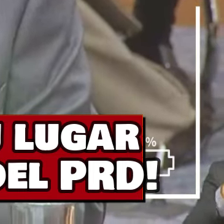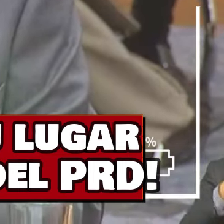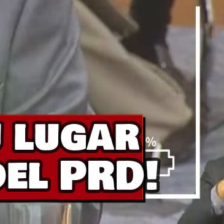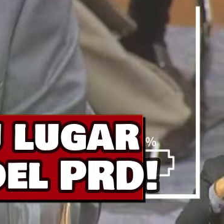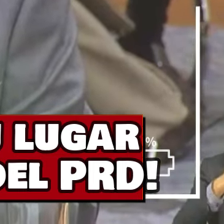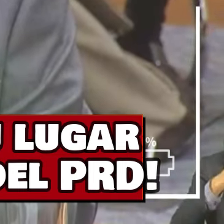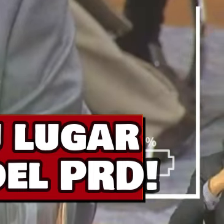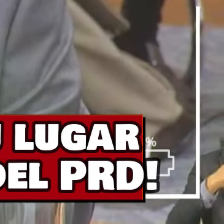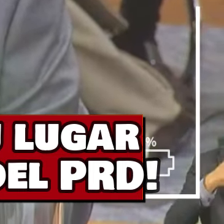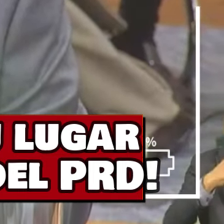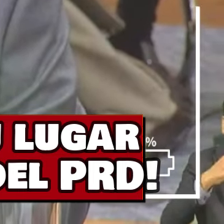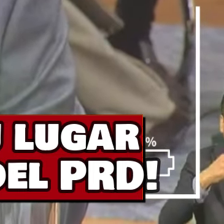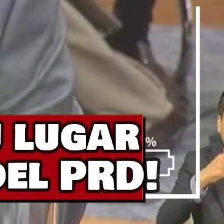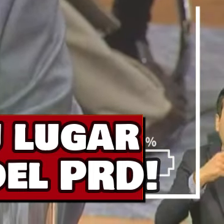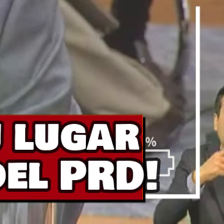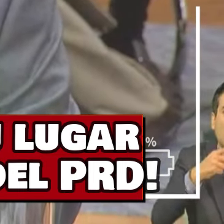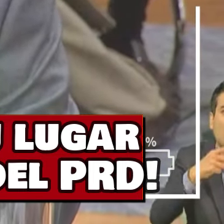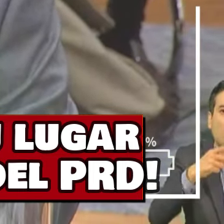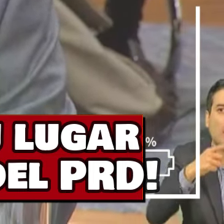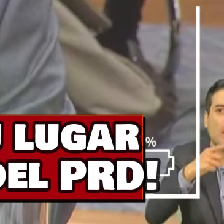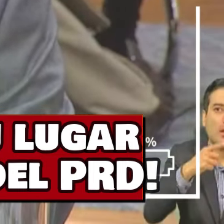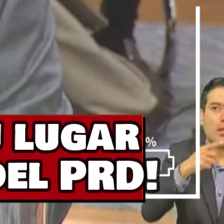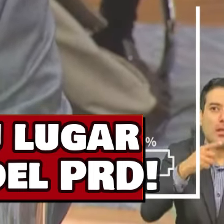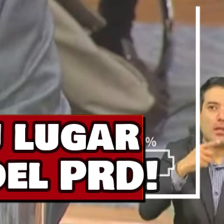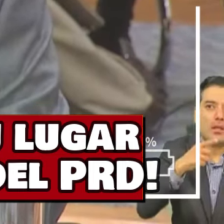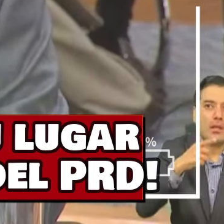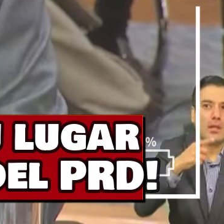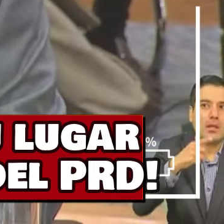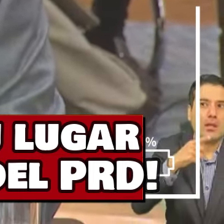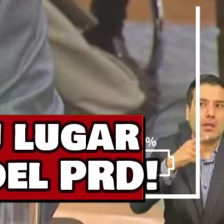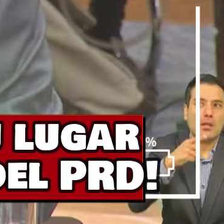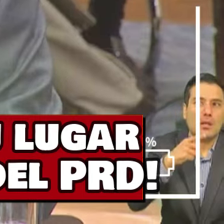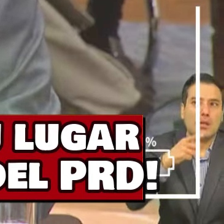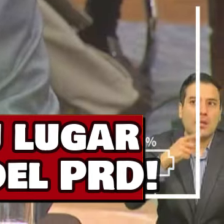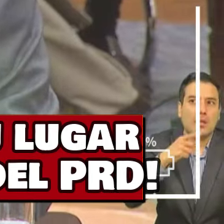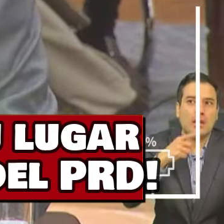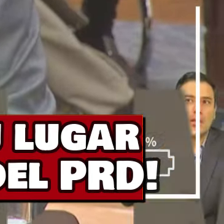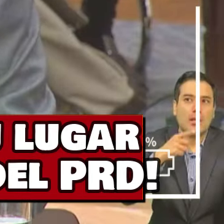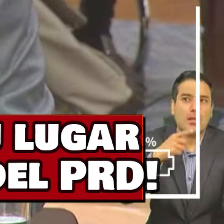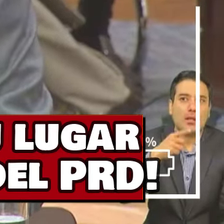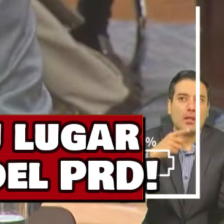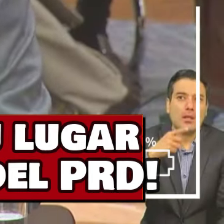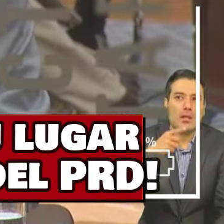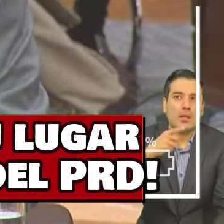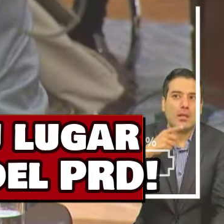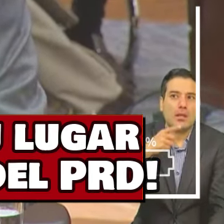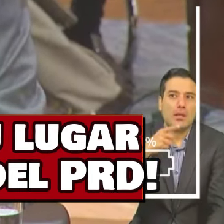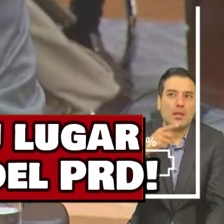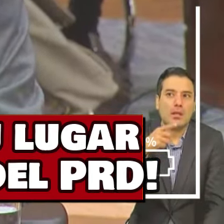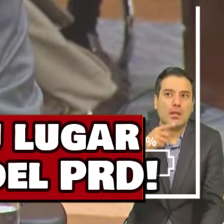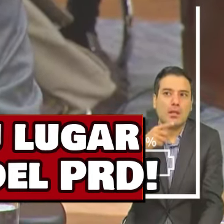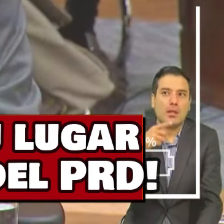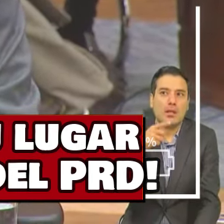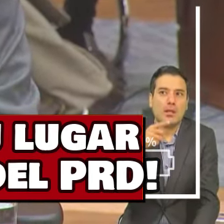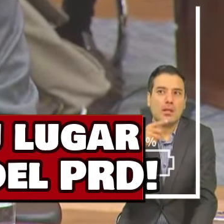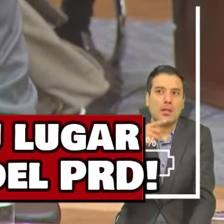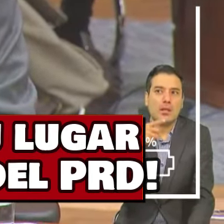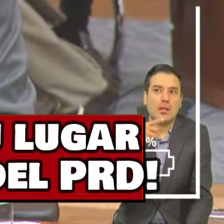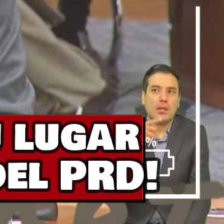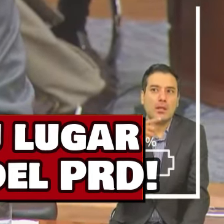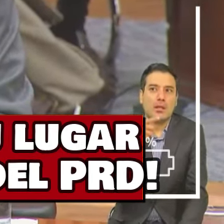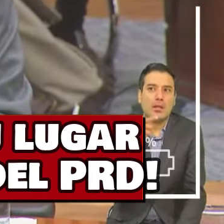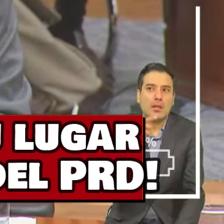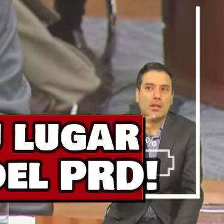violación de la Constitución por parte de algunos funcionarios del INE. Aboga por cambios en el marco legal para evitar privilegios y promover